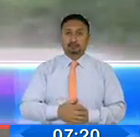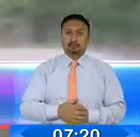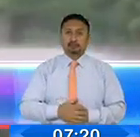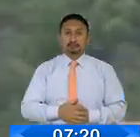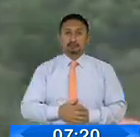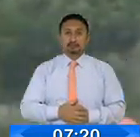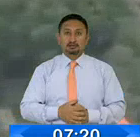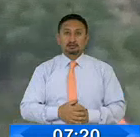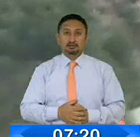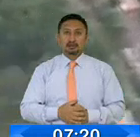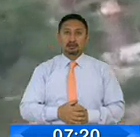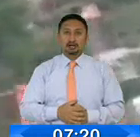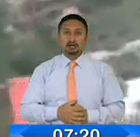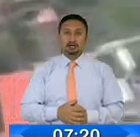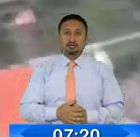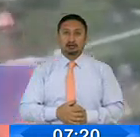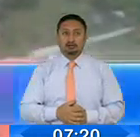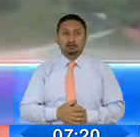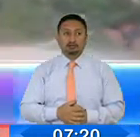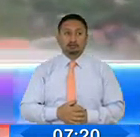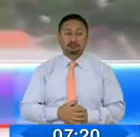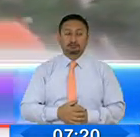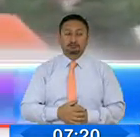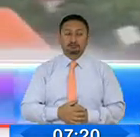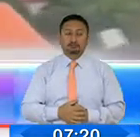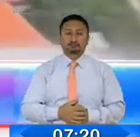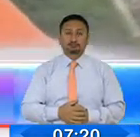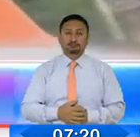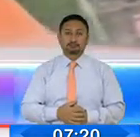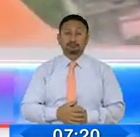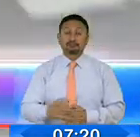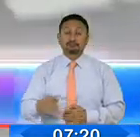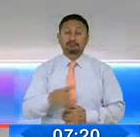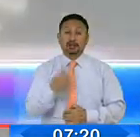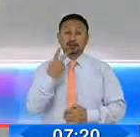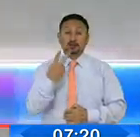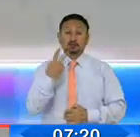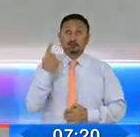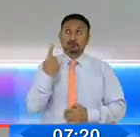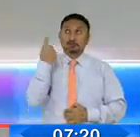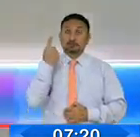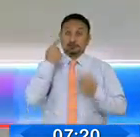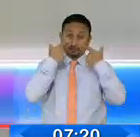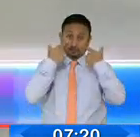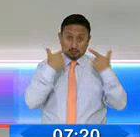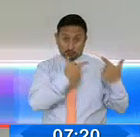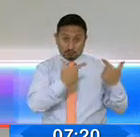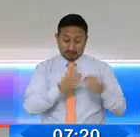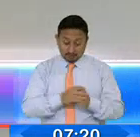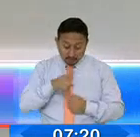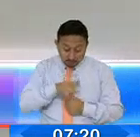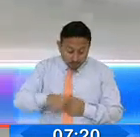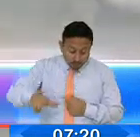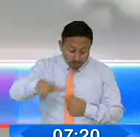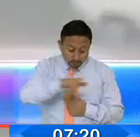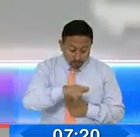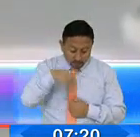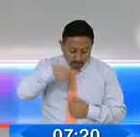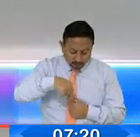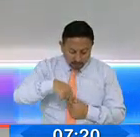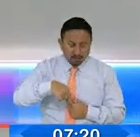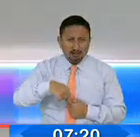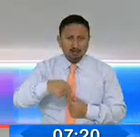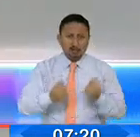tanto, los uniformados continuaron monitoreando la zona desde dos aeronaves. Identificaron que alrededor de la pista había movimiento